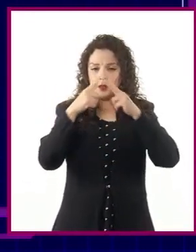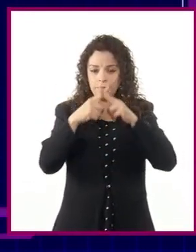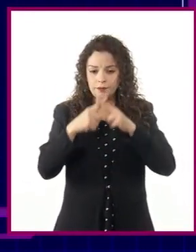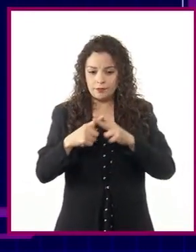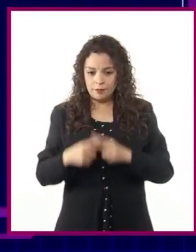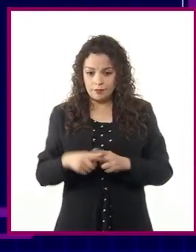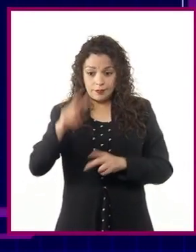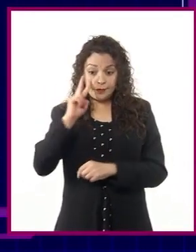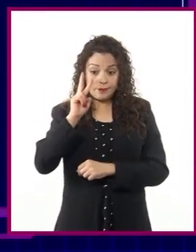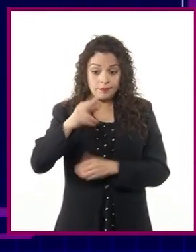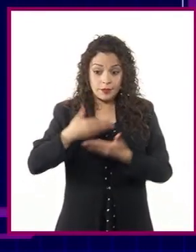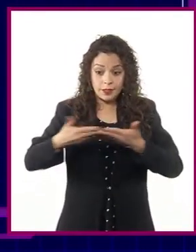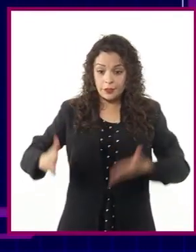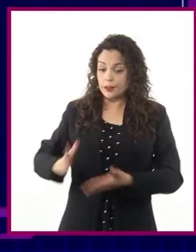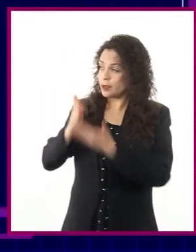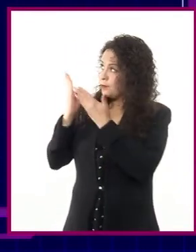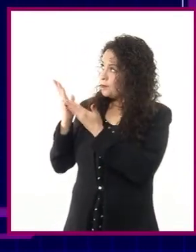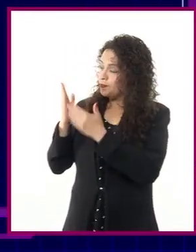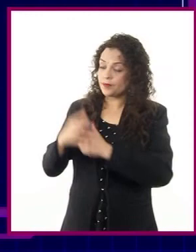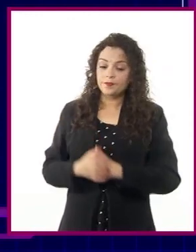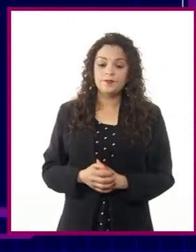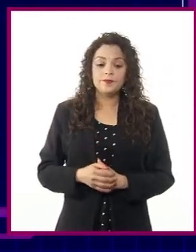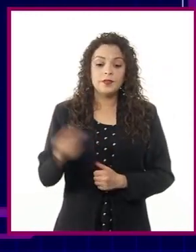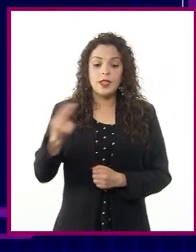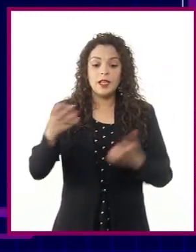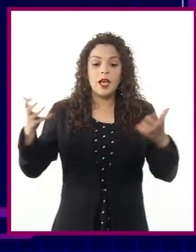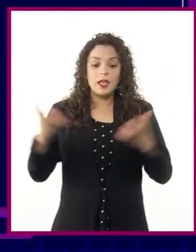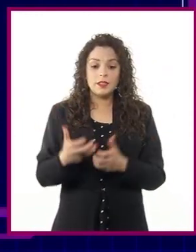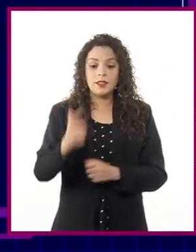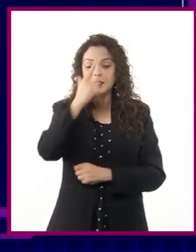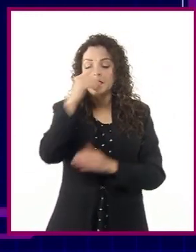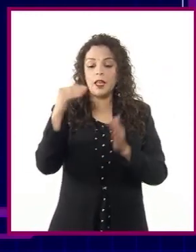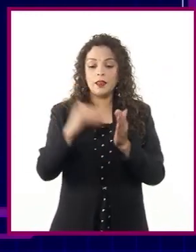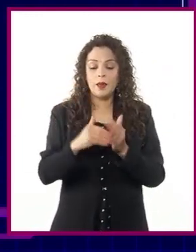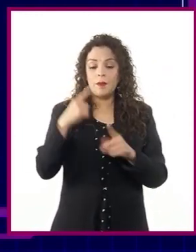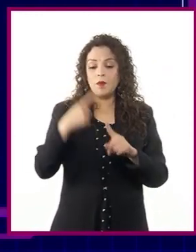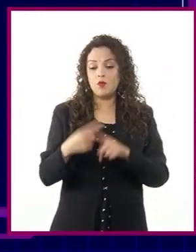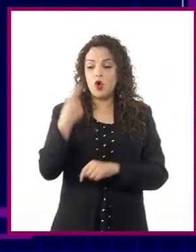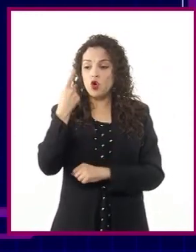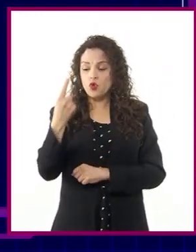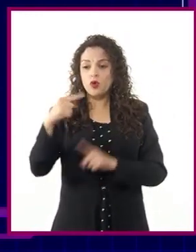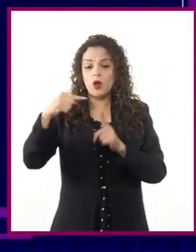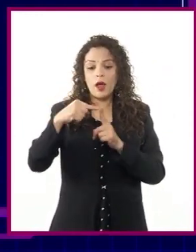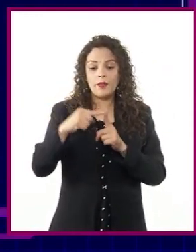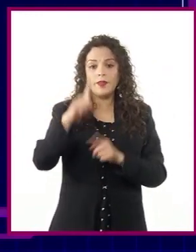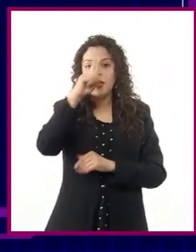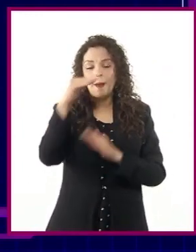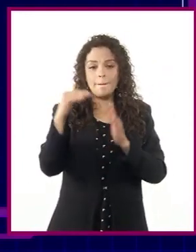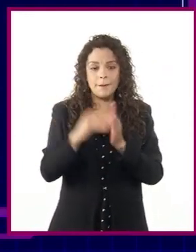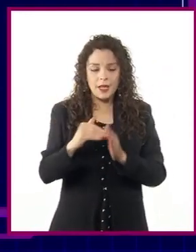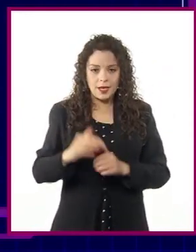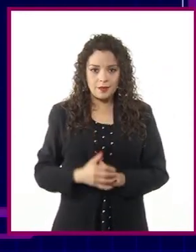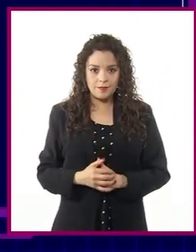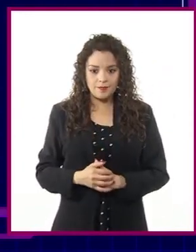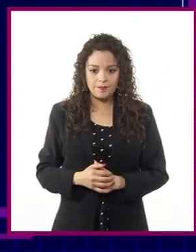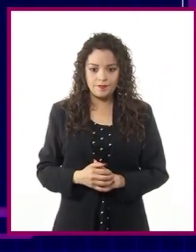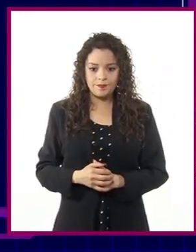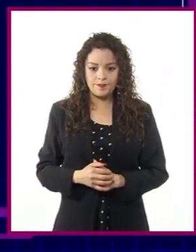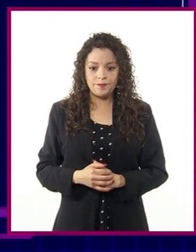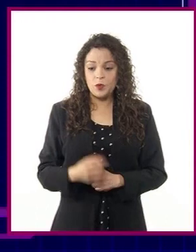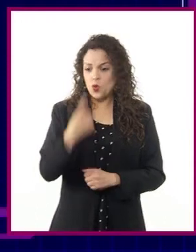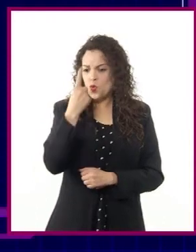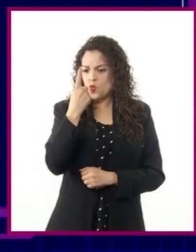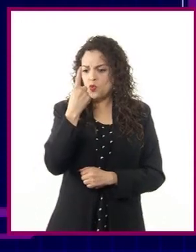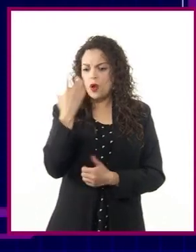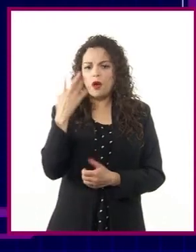producto de los medios. Debemos multiplicar 7,000 por 1 y dividirlo entre 1000. Como el 1 es